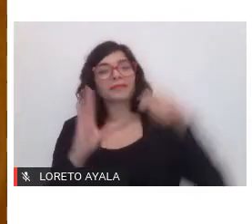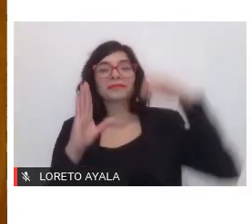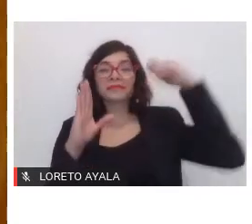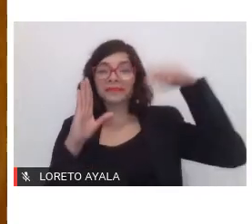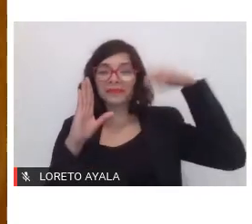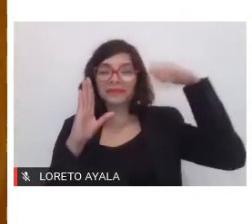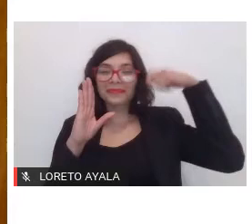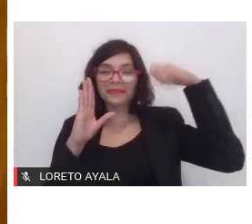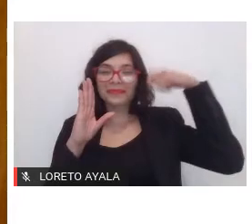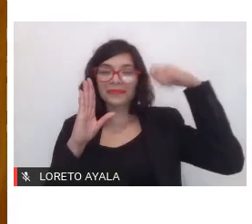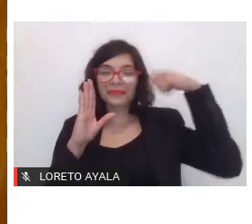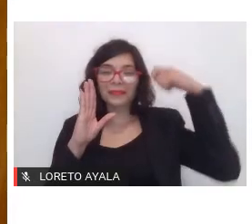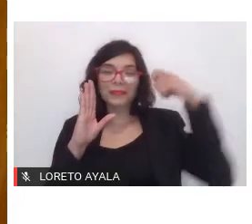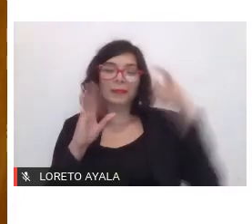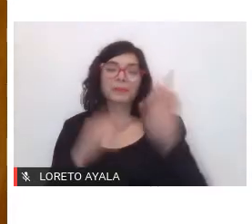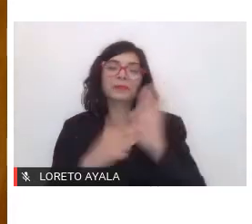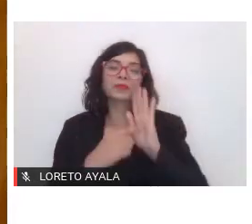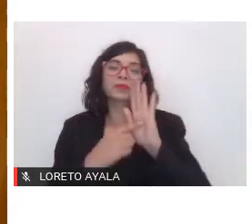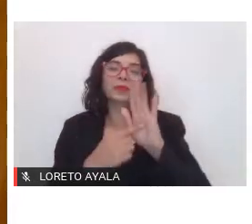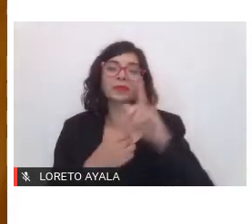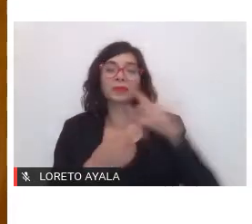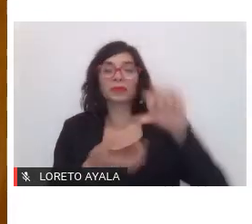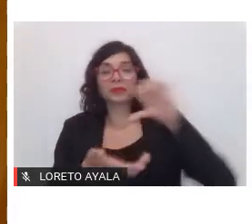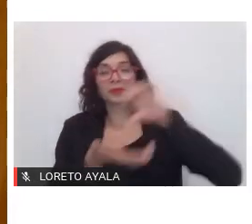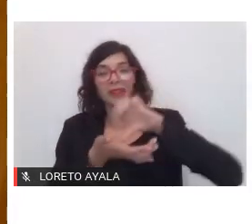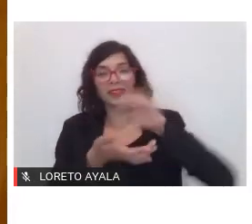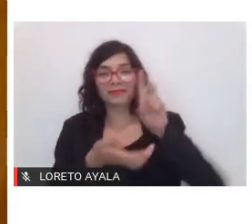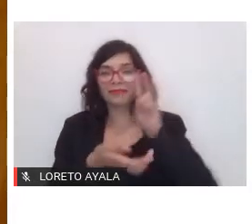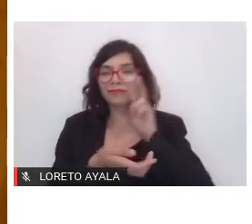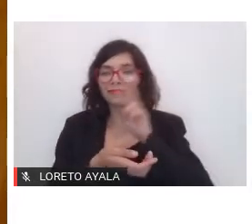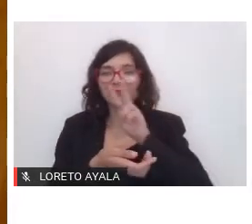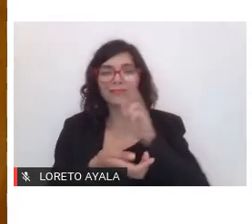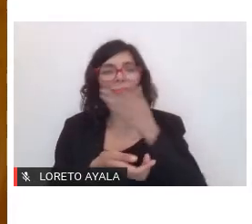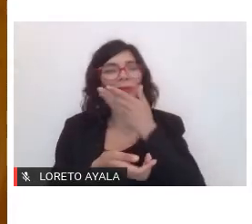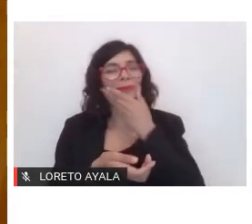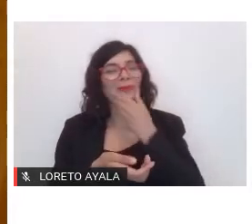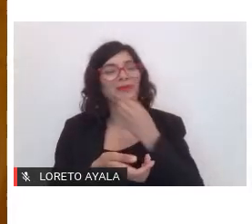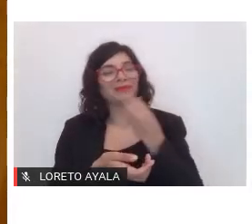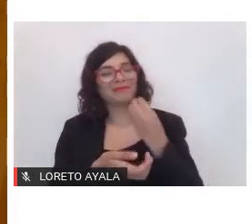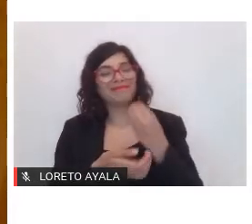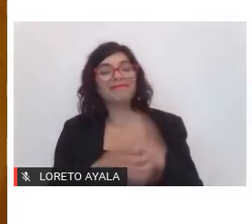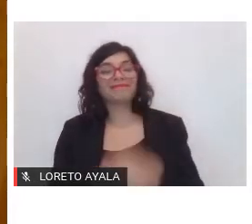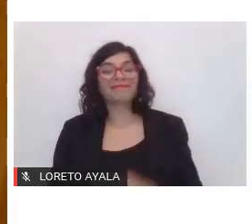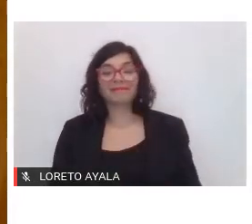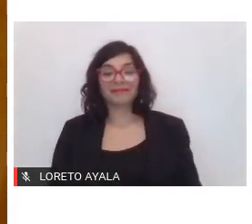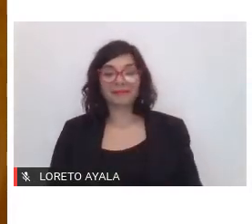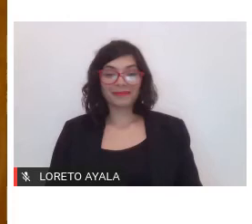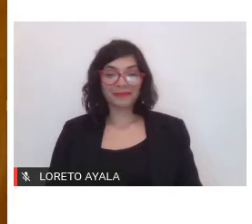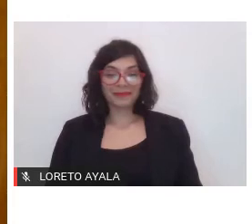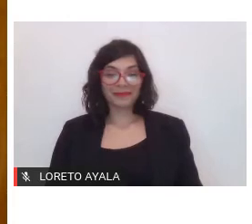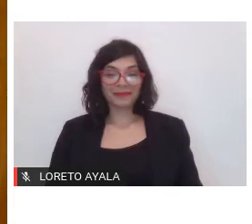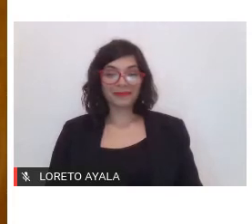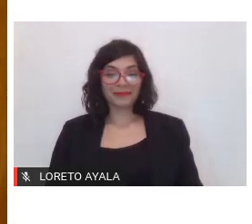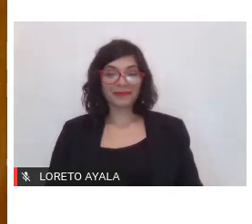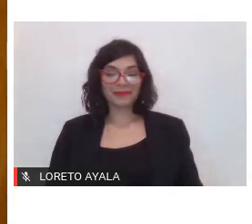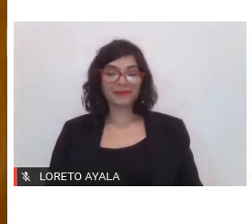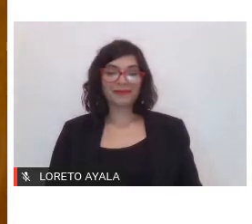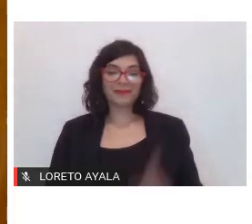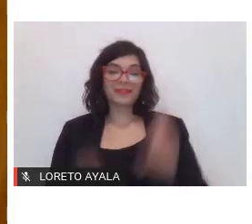saludo, de mostrarnos tu bello país, un poquito podemos ver ahí. Y sin lugar a dudas que en los ámbitos